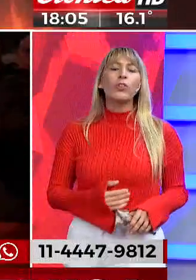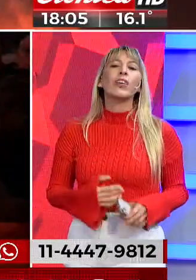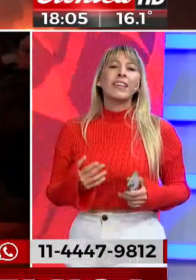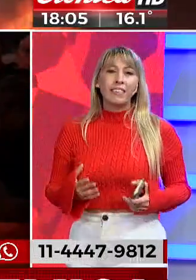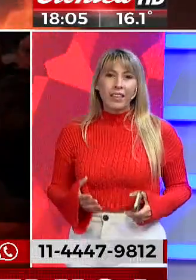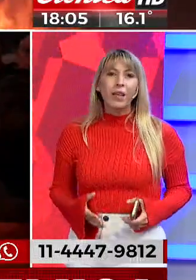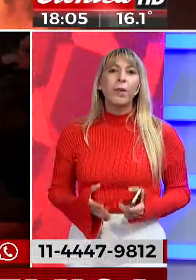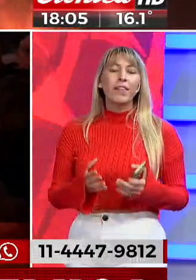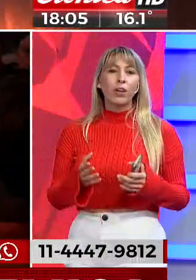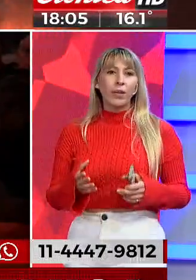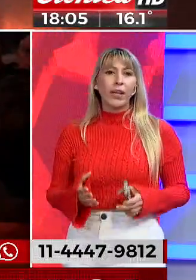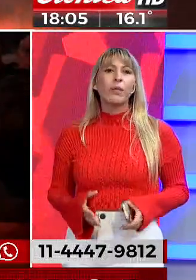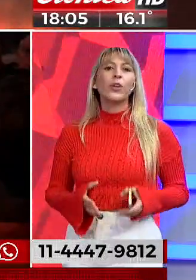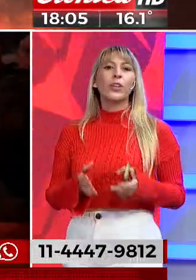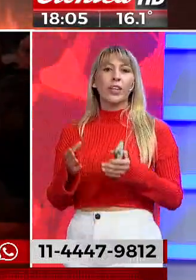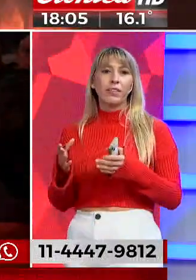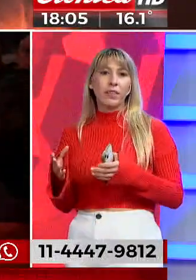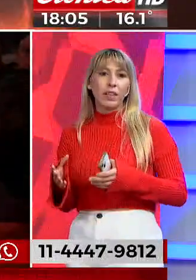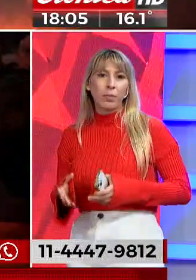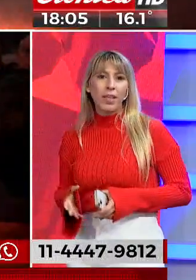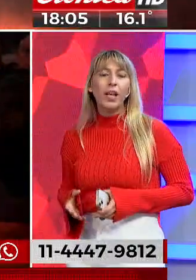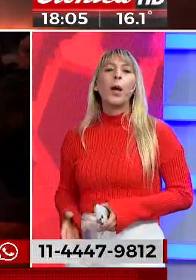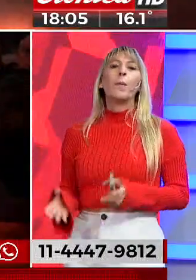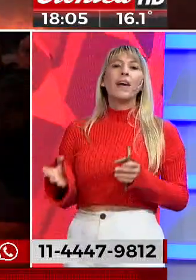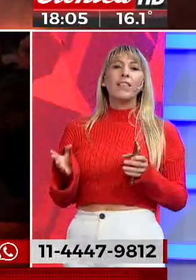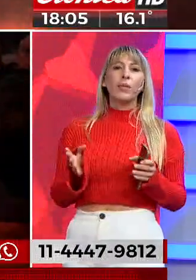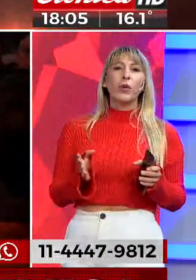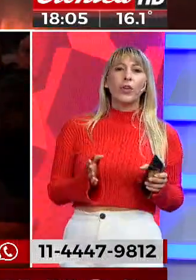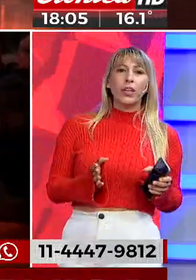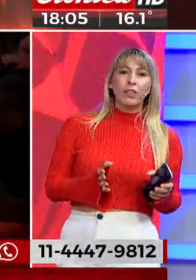bonos sí vas a cobrar el bono de 37,000